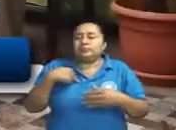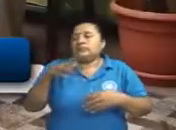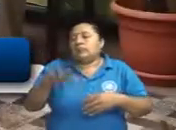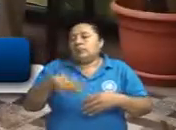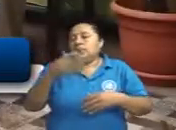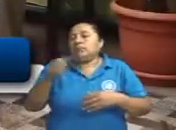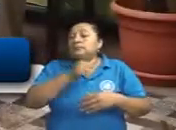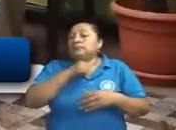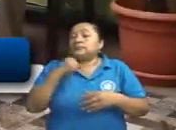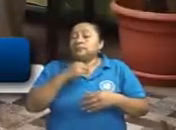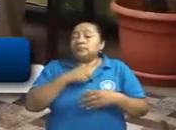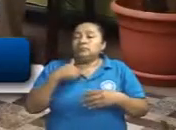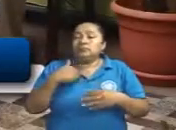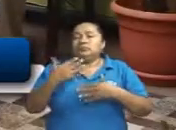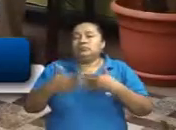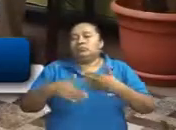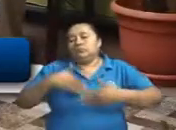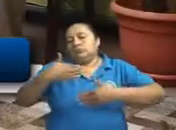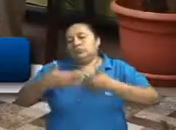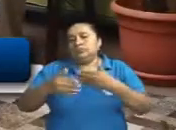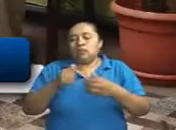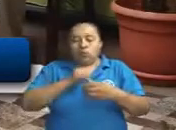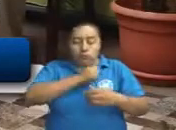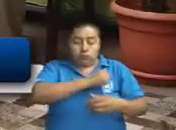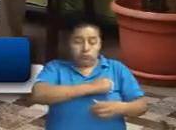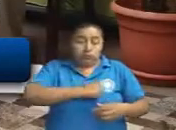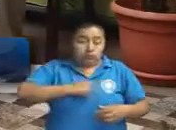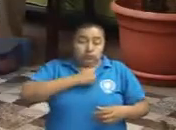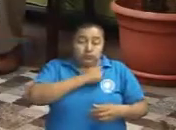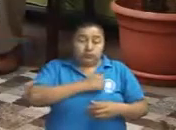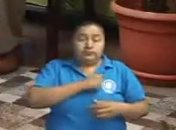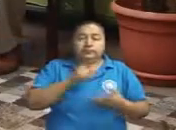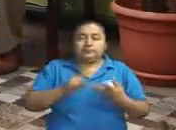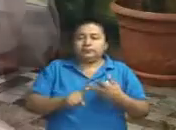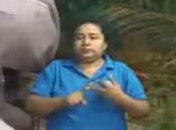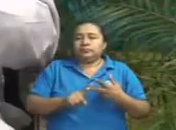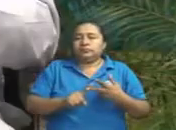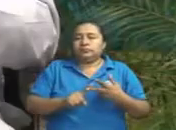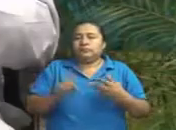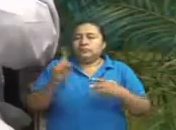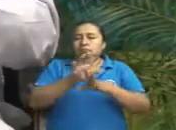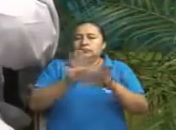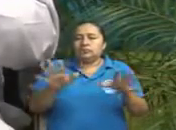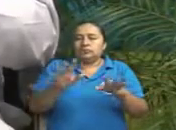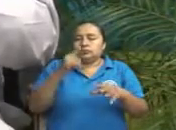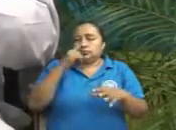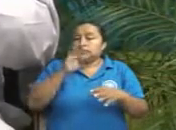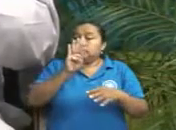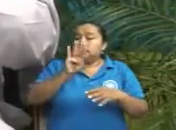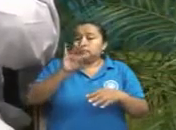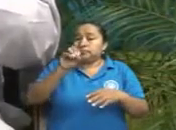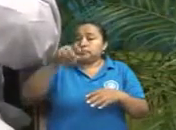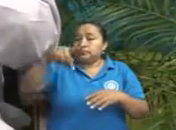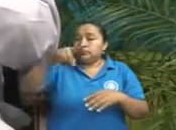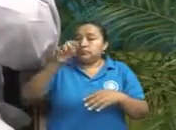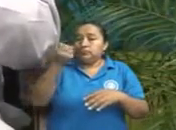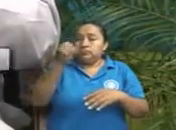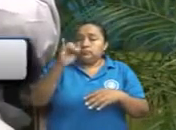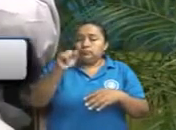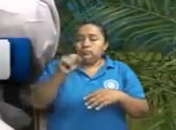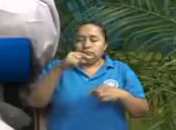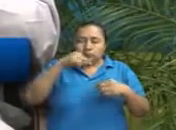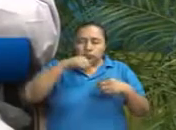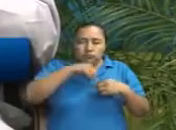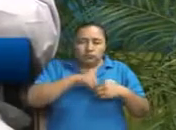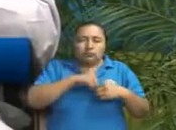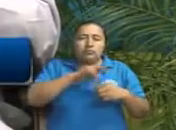Estos estudios ya vienen el ultrasonido de mama y por último la biopsia. Hay diferentes métodos